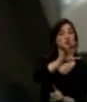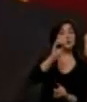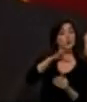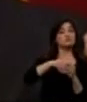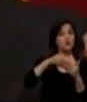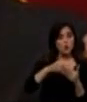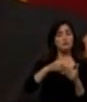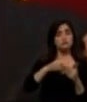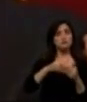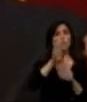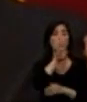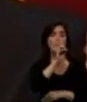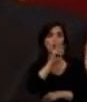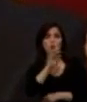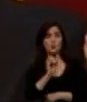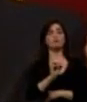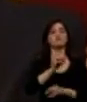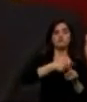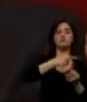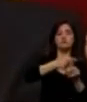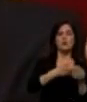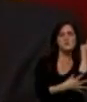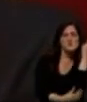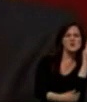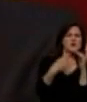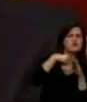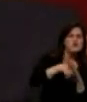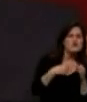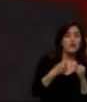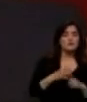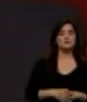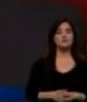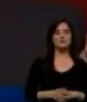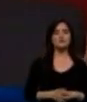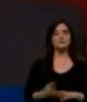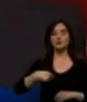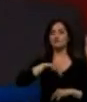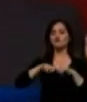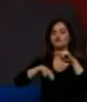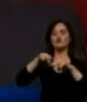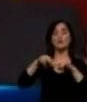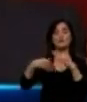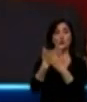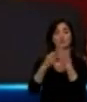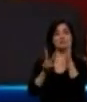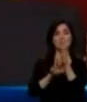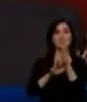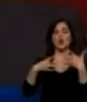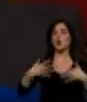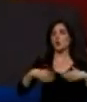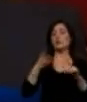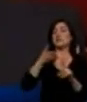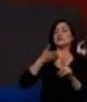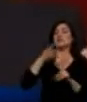además de una nueva obligación del gobierno, la construcción de viviendas. Construiremos para ello, qué reto duro,